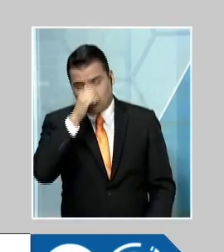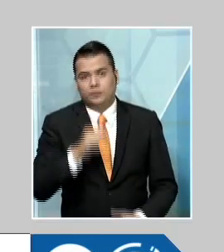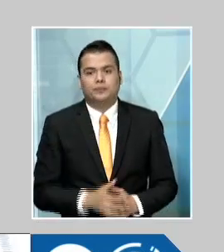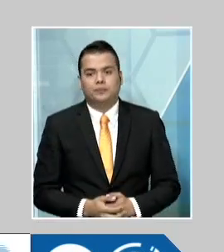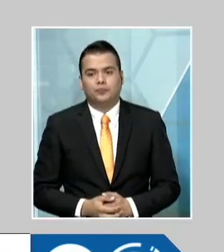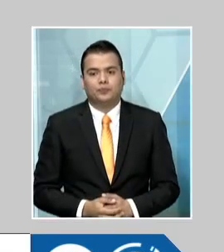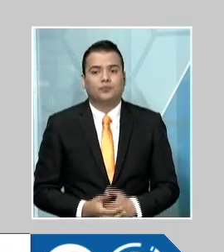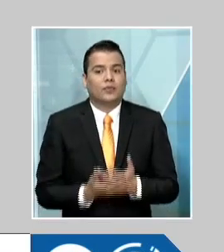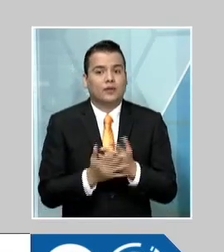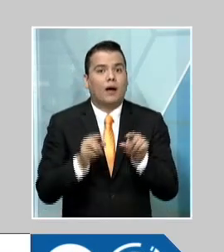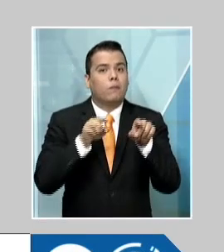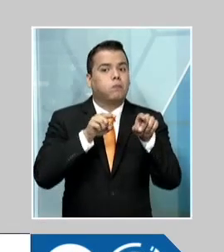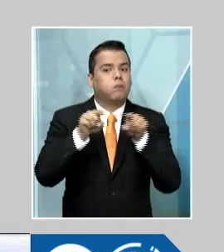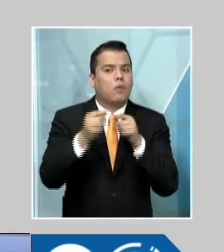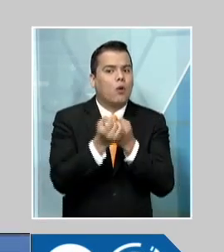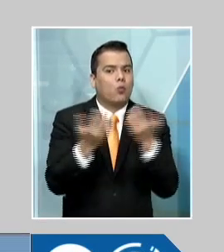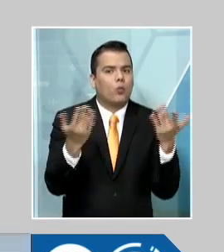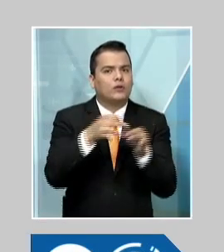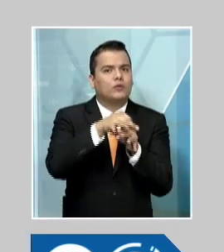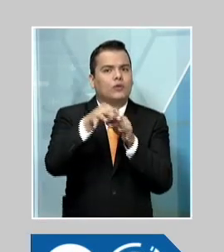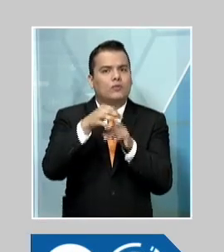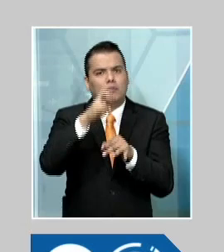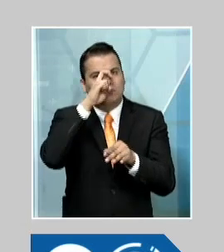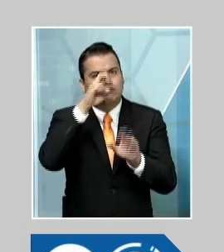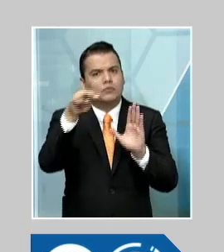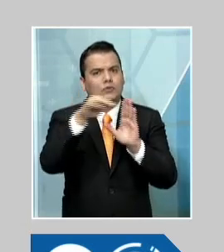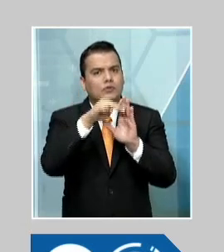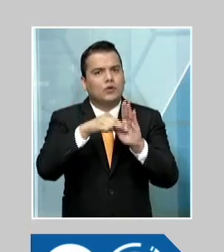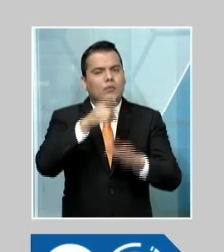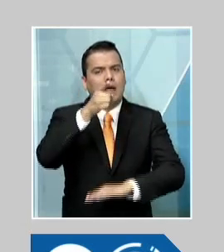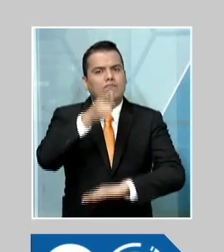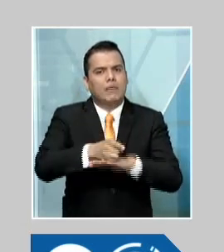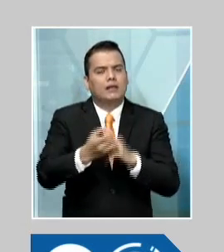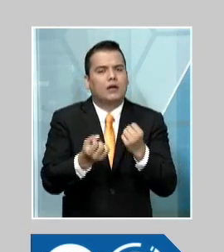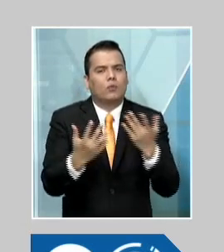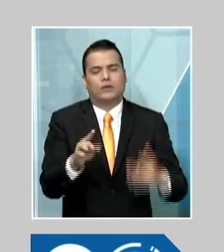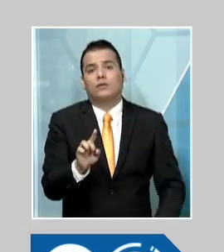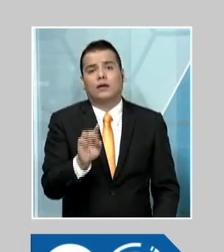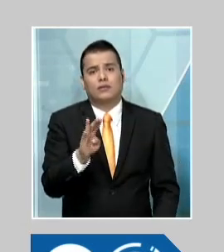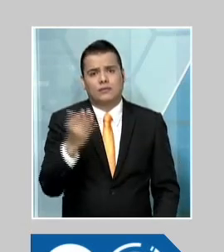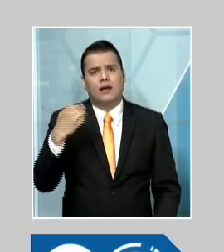esta forma ya son 14 los municipios del departamento que aplicarán estas restricciones,